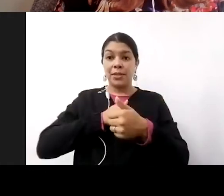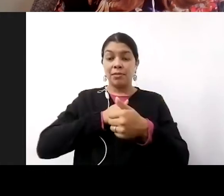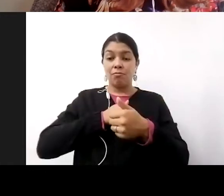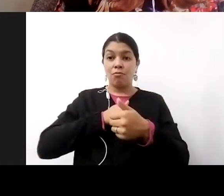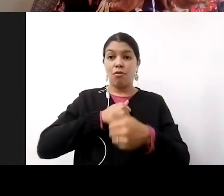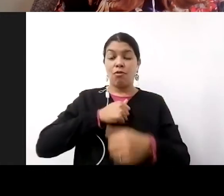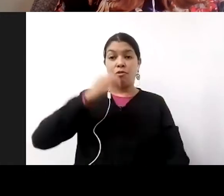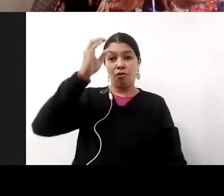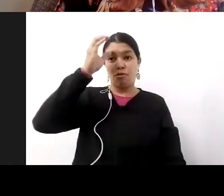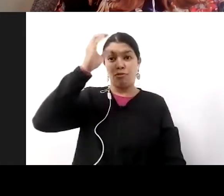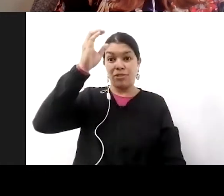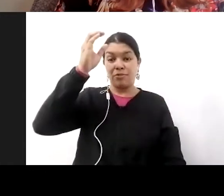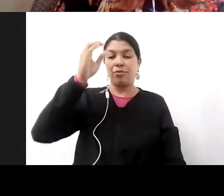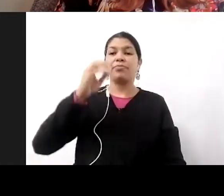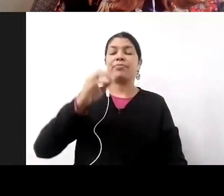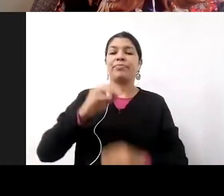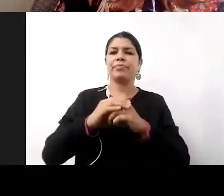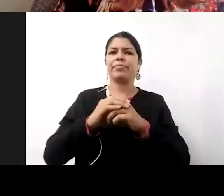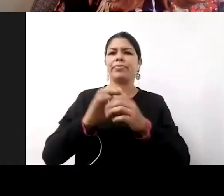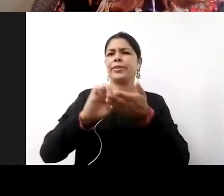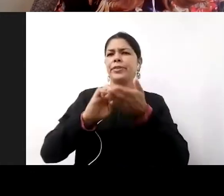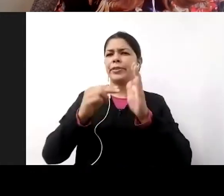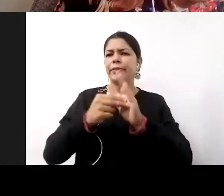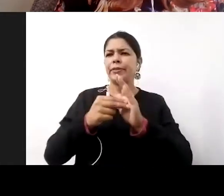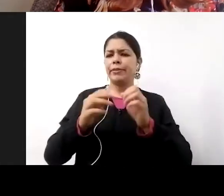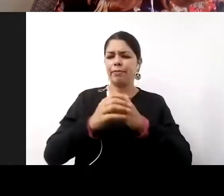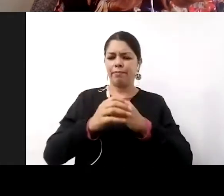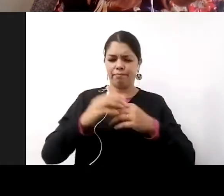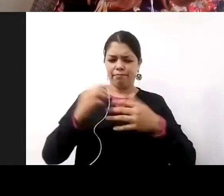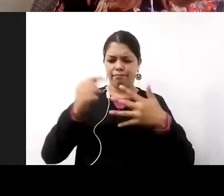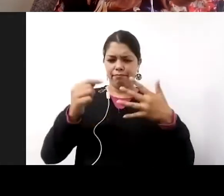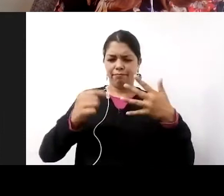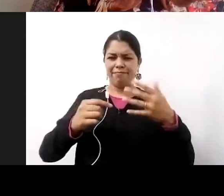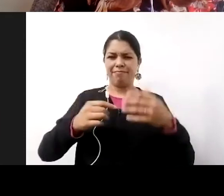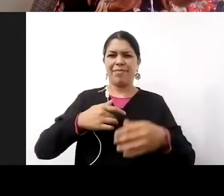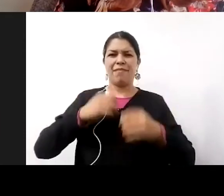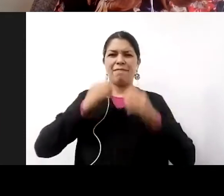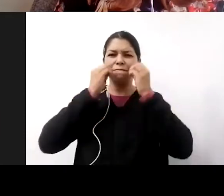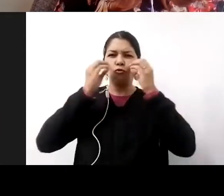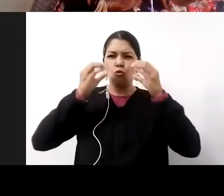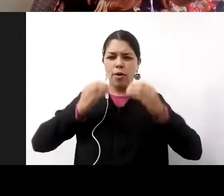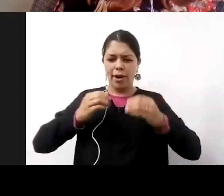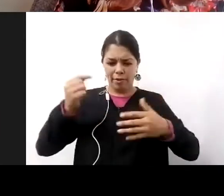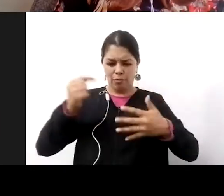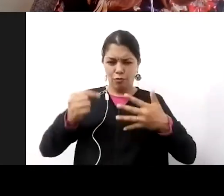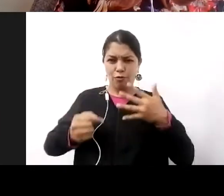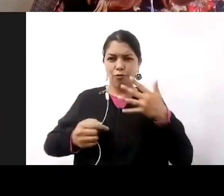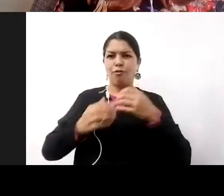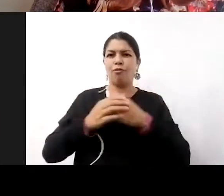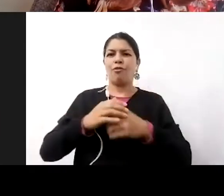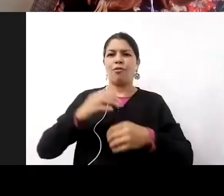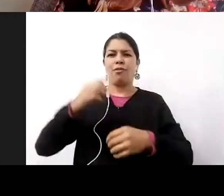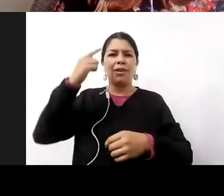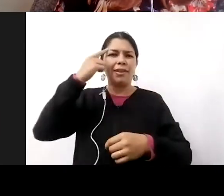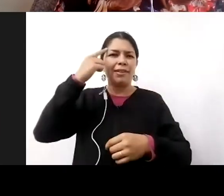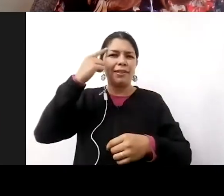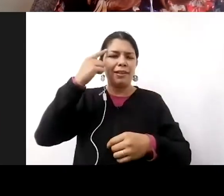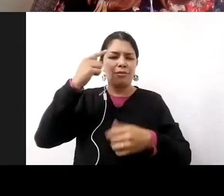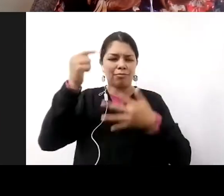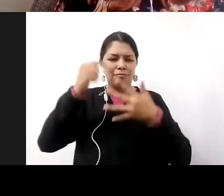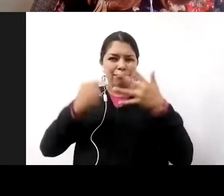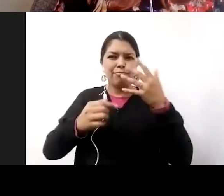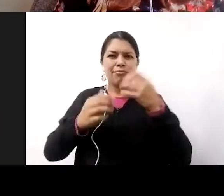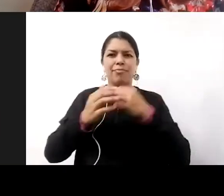de características físicas, intelectuales, afectivas y sociales que conforman la imagen como una